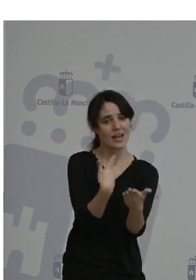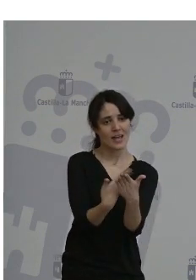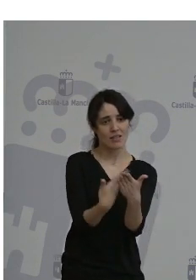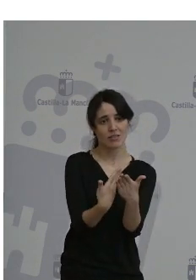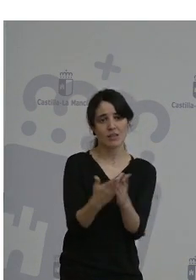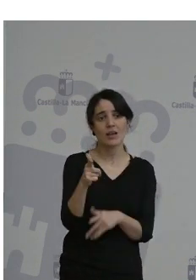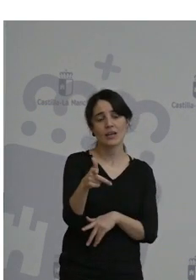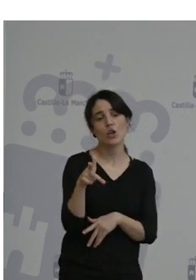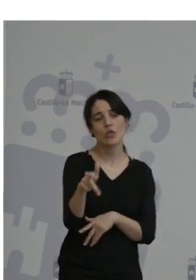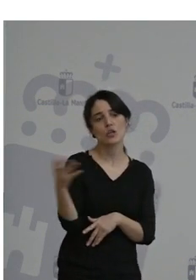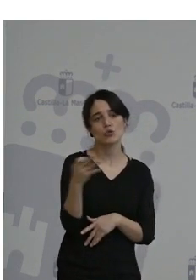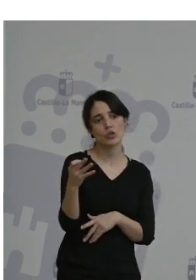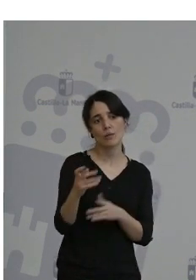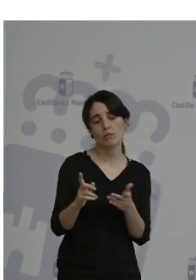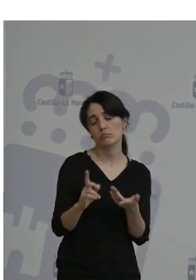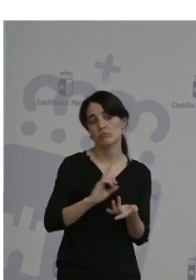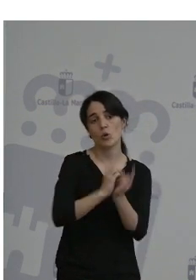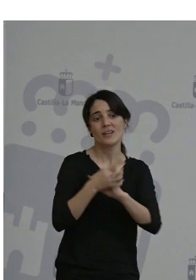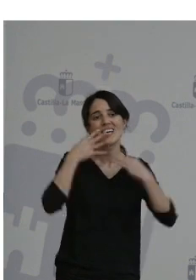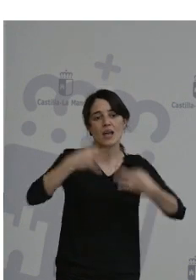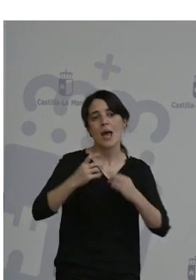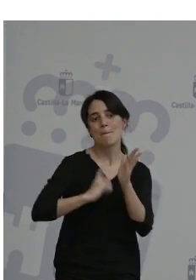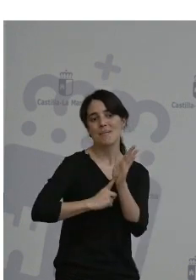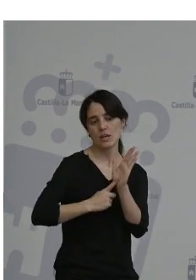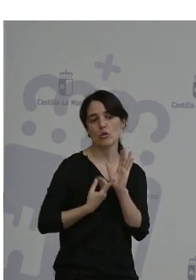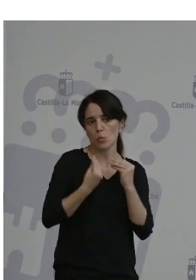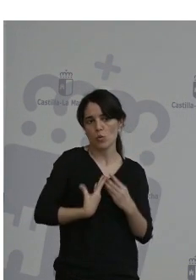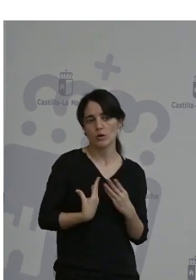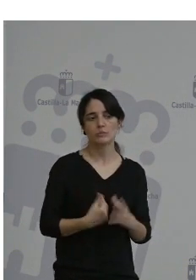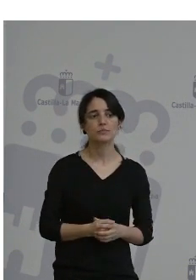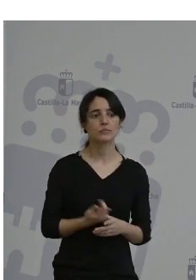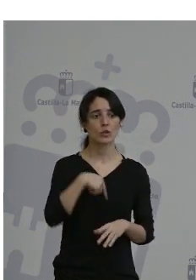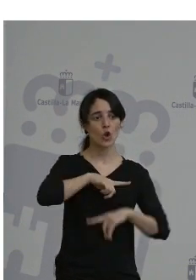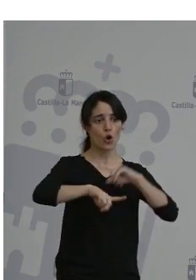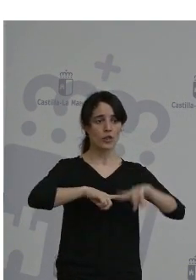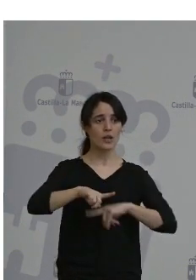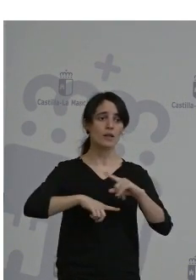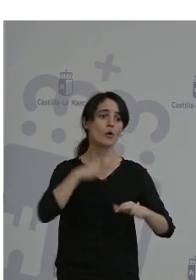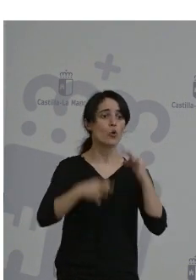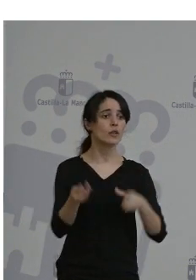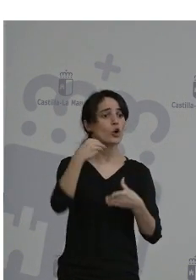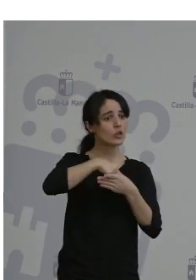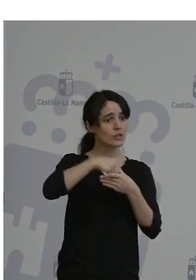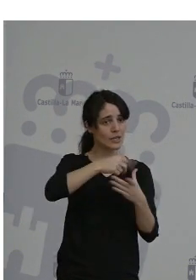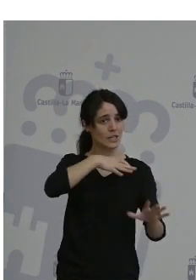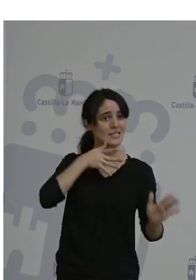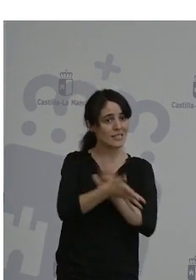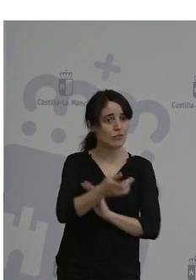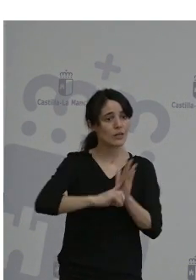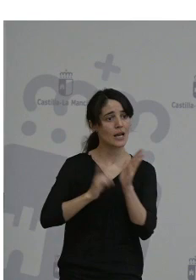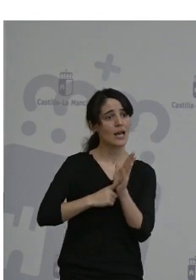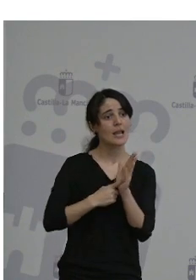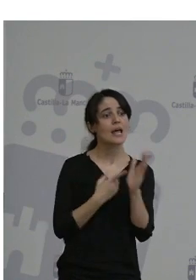sea pleno y efectivo. En nuestro ordenamiento jurídico interno es la Ley de Adaptación Normativa a la